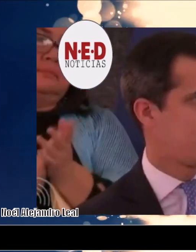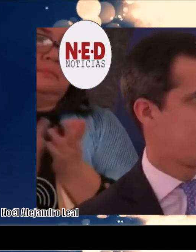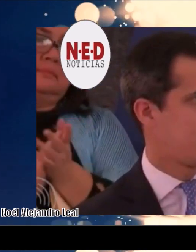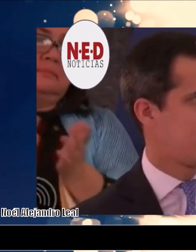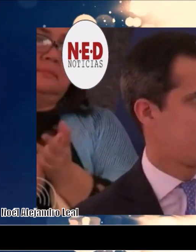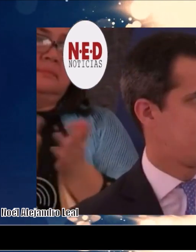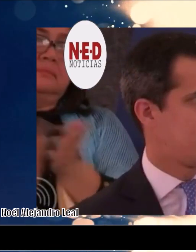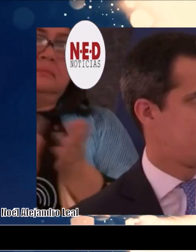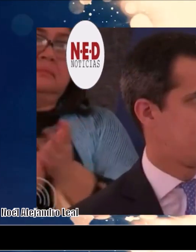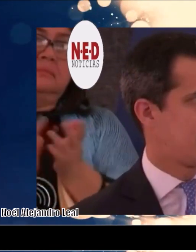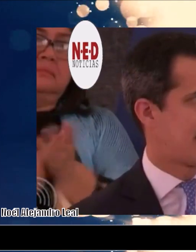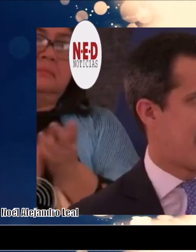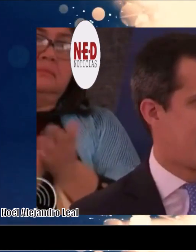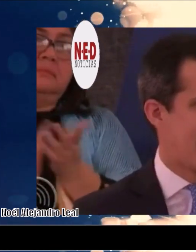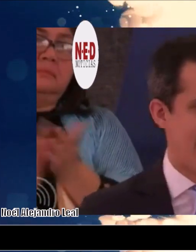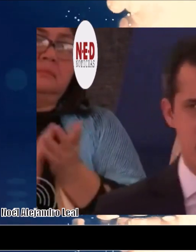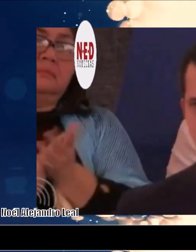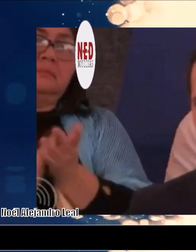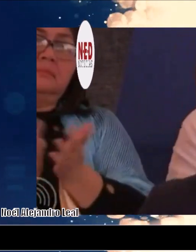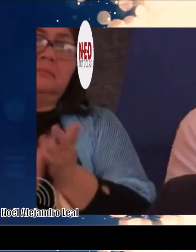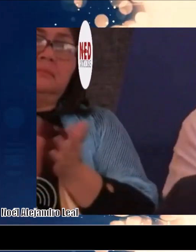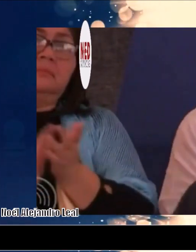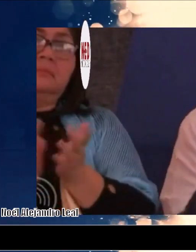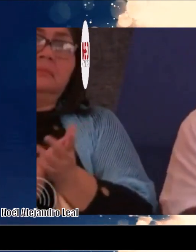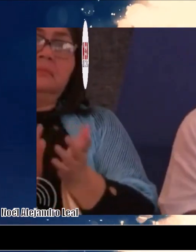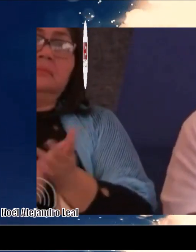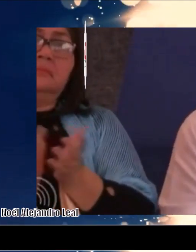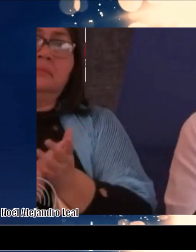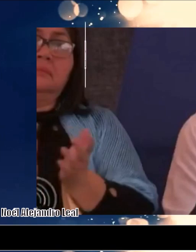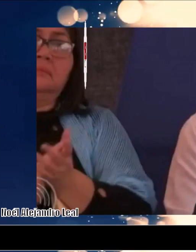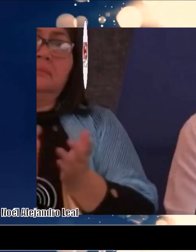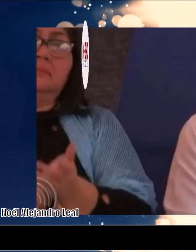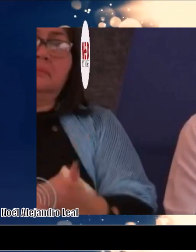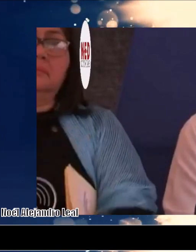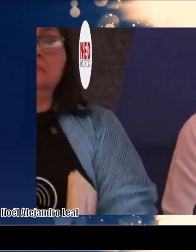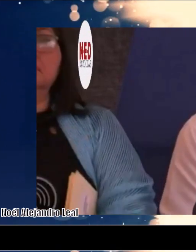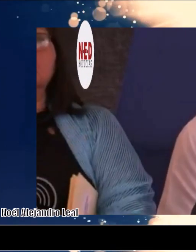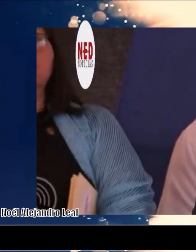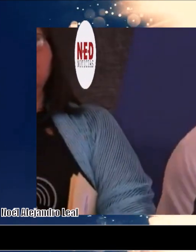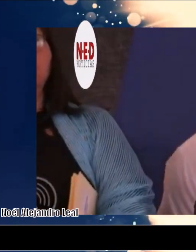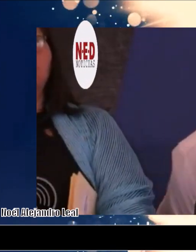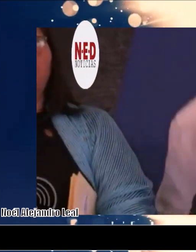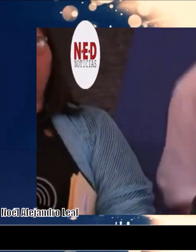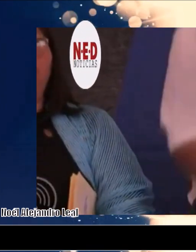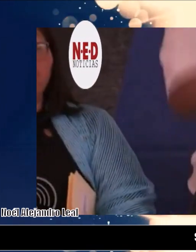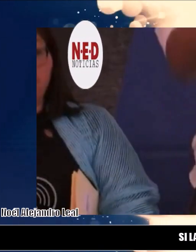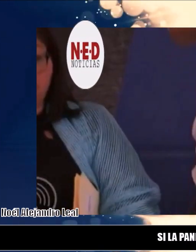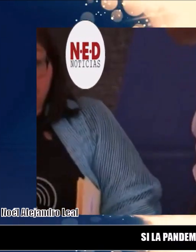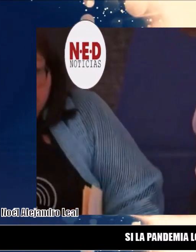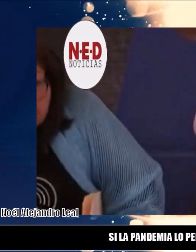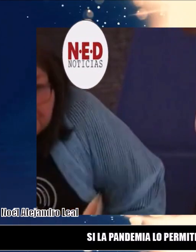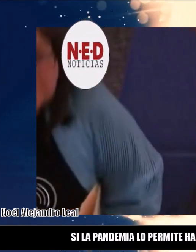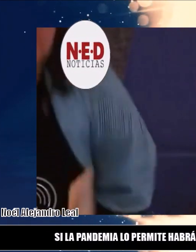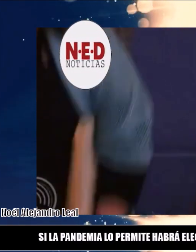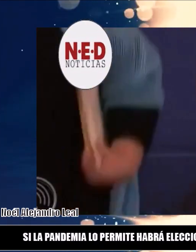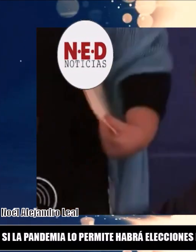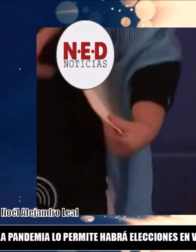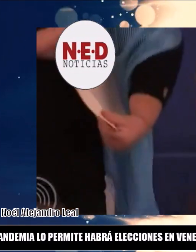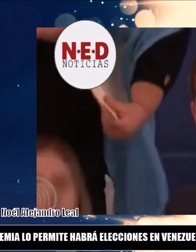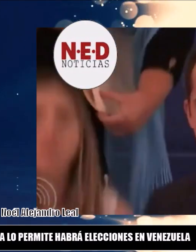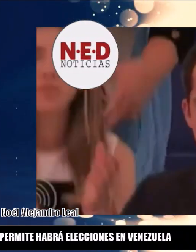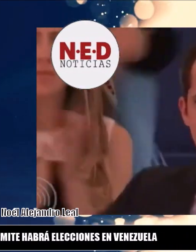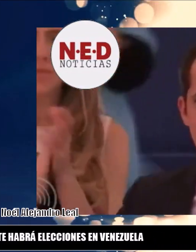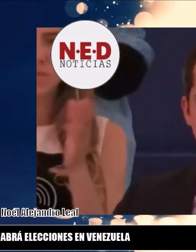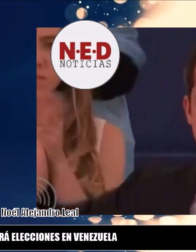los principales partidos de oposición. Ha sido candidato, ha llegado diputado por la oposición con los votos de la oposición,